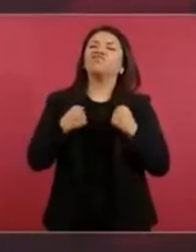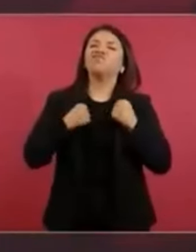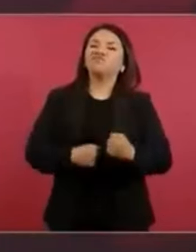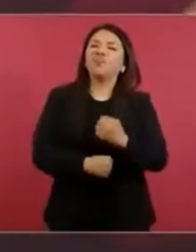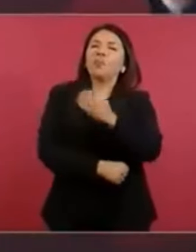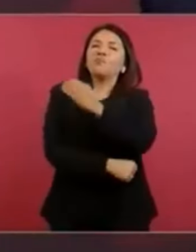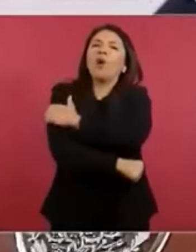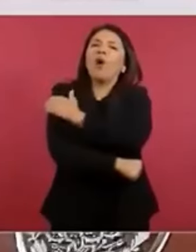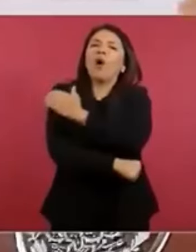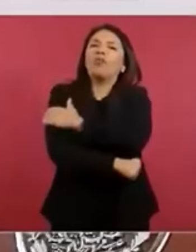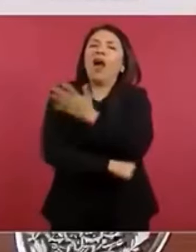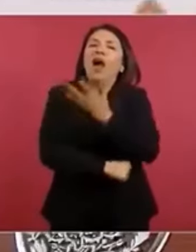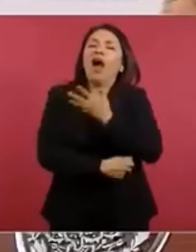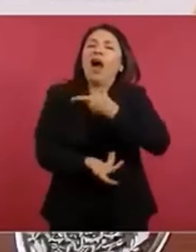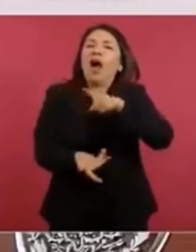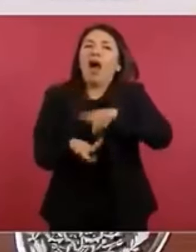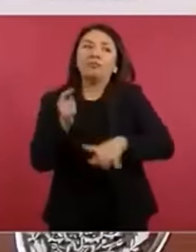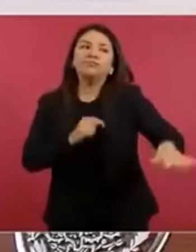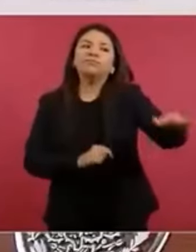el pueblo.